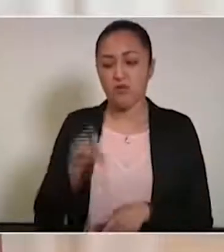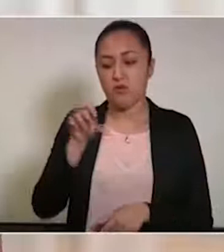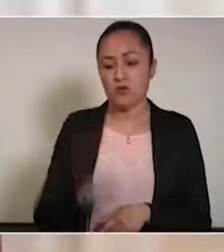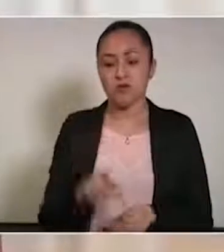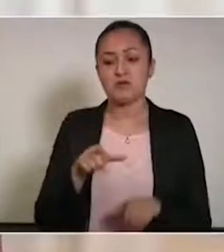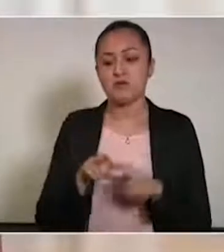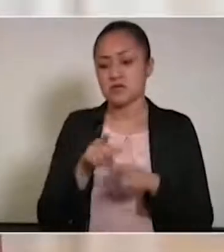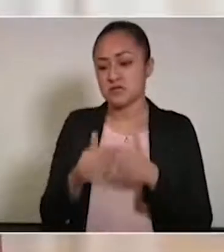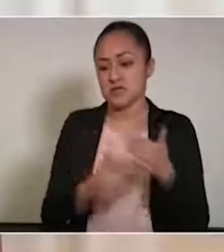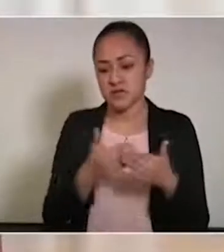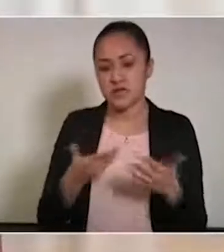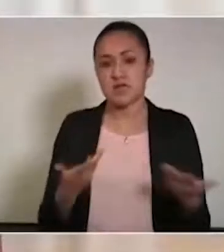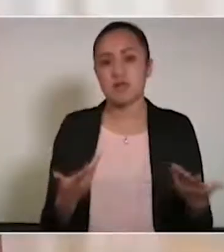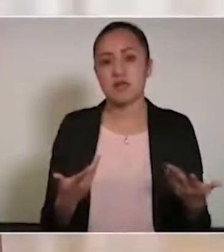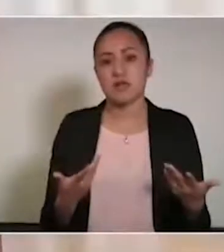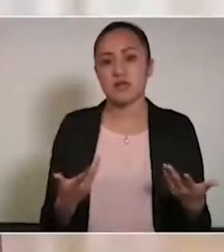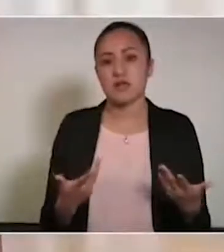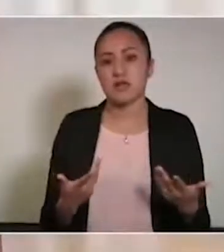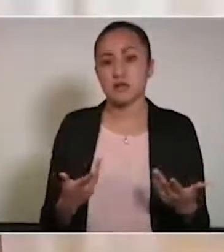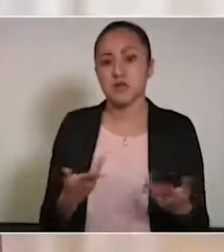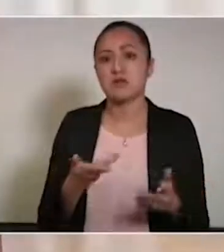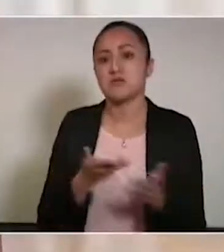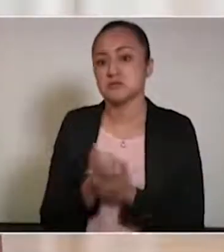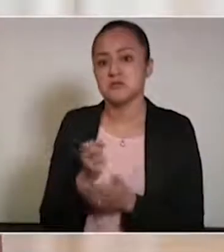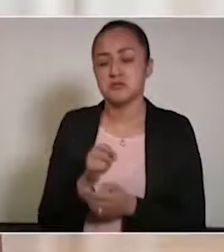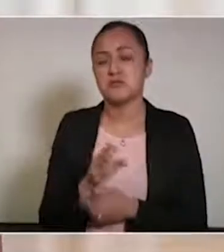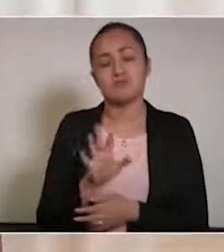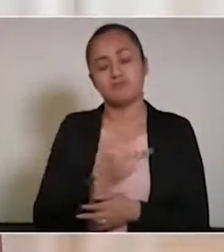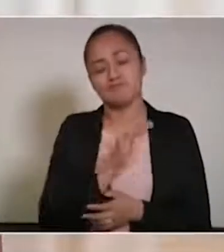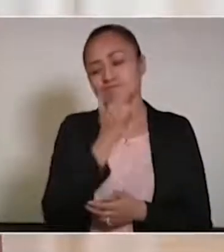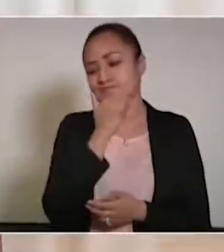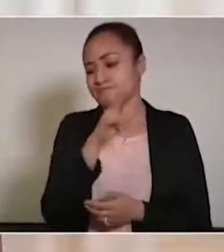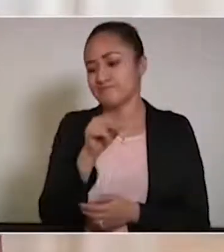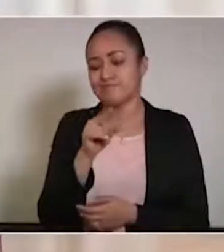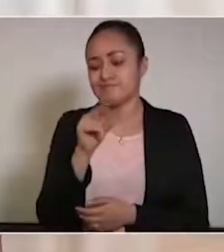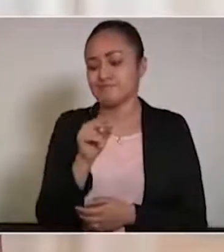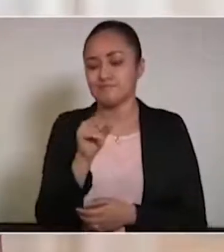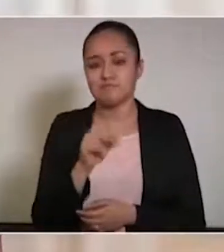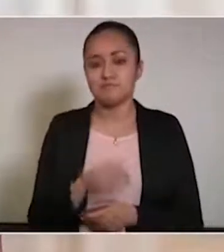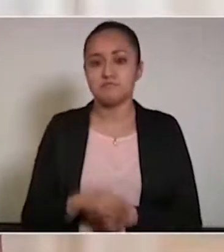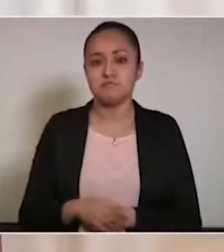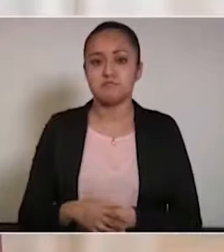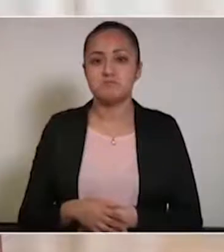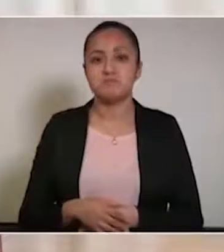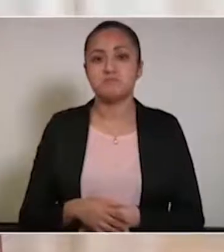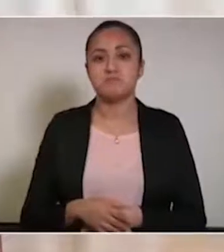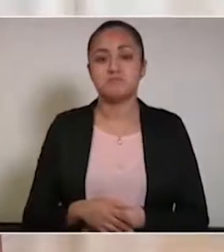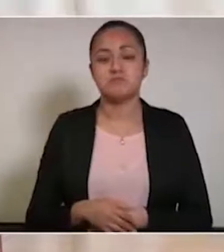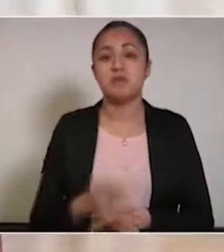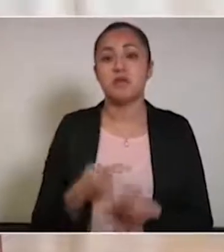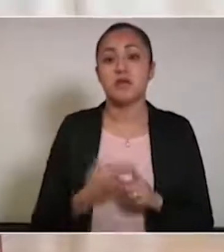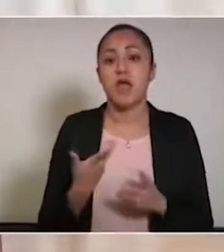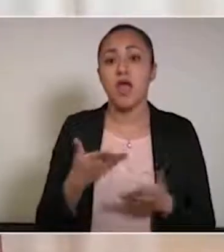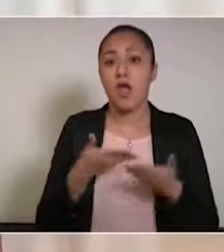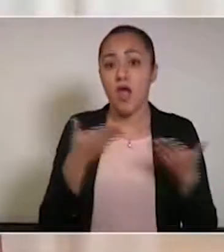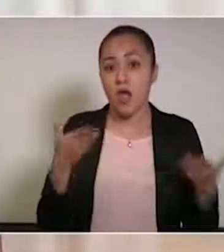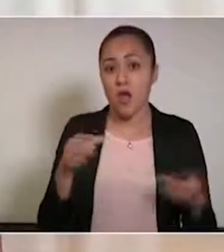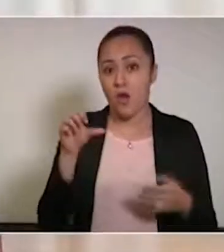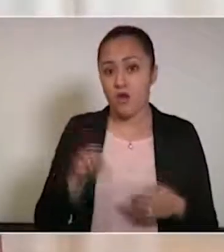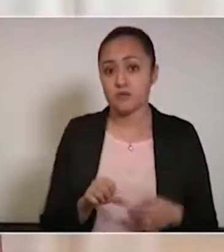siguen repitiendo las cosas permitiendo no no el que hoy